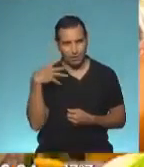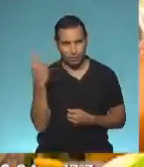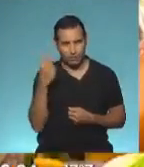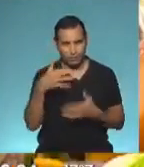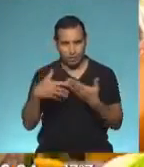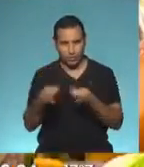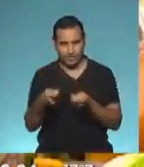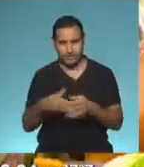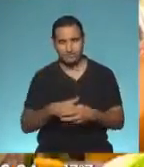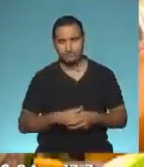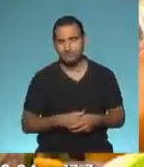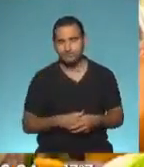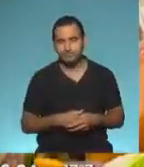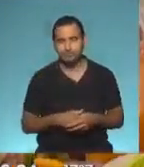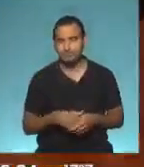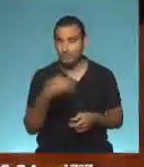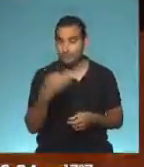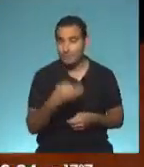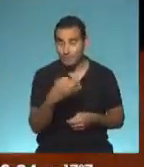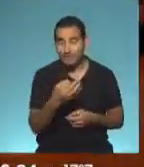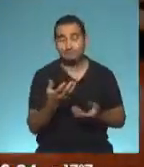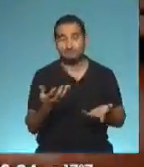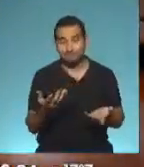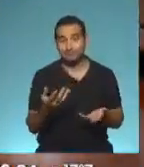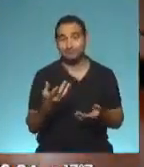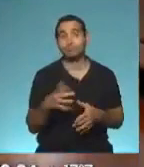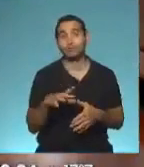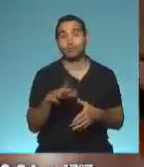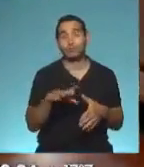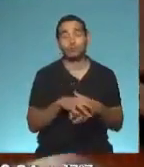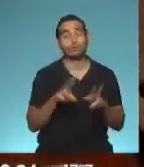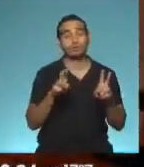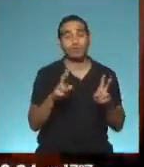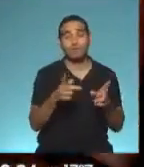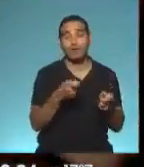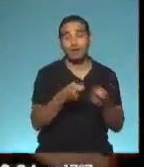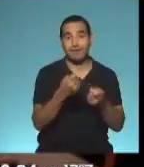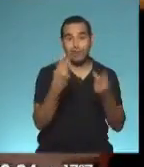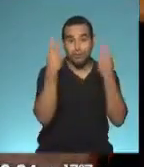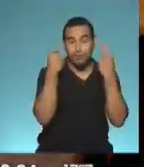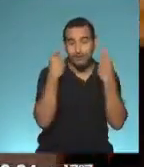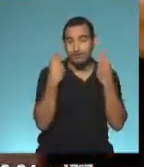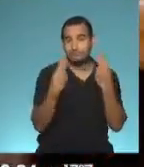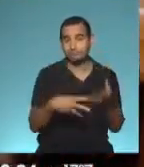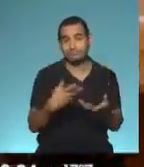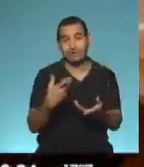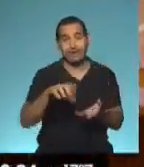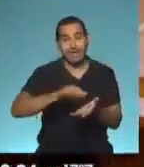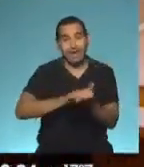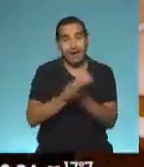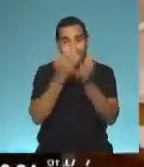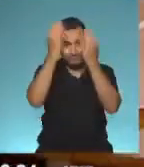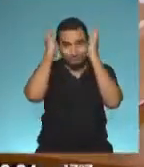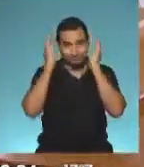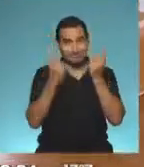juguetería ustedes bueno muy bien afortunadamente ha propuesto de las peluquerías el gel no el alcohol en gel y gel